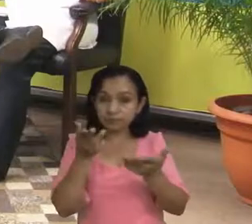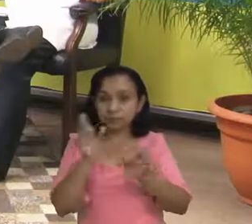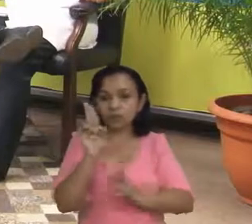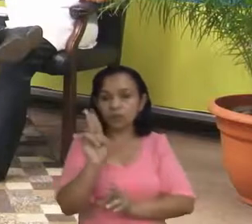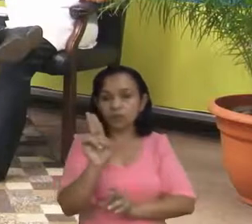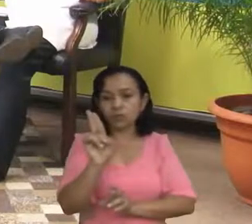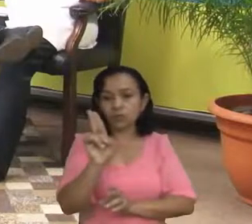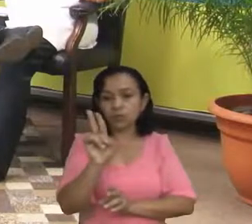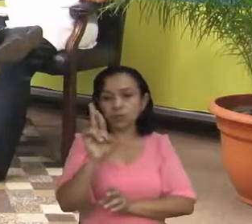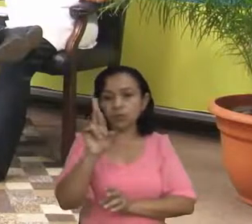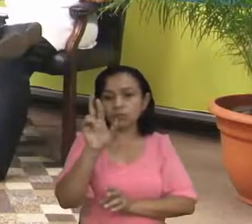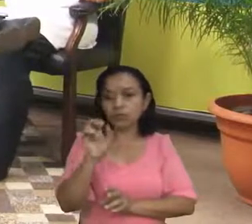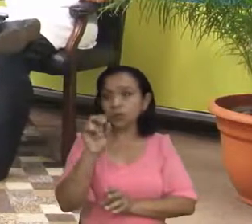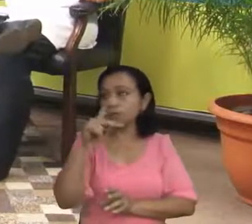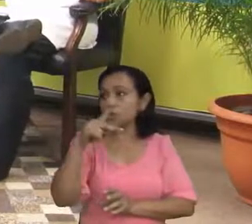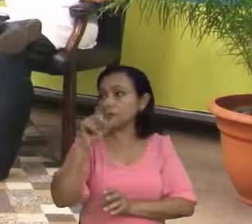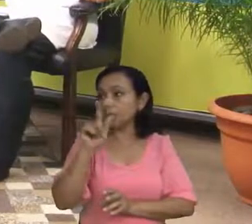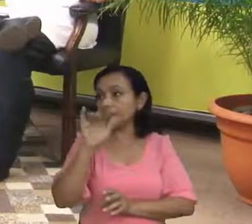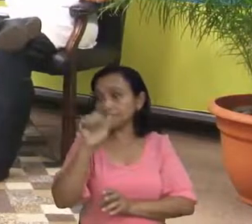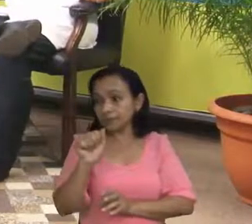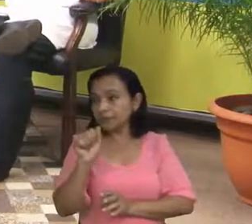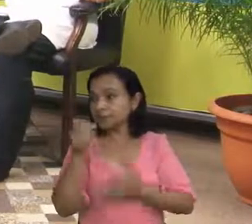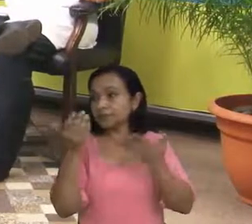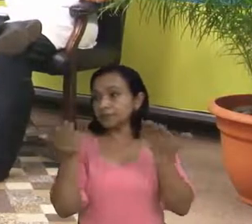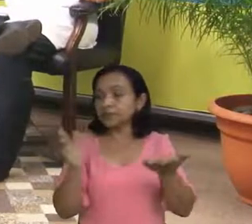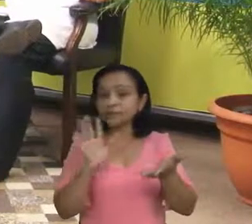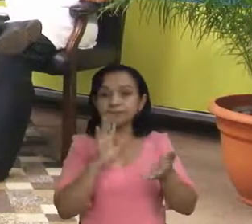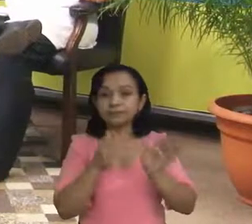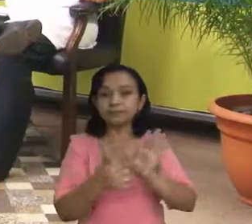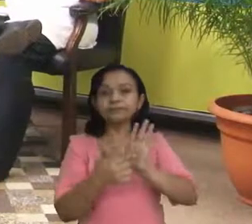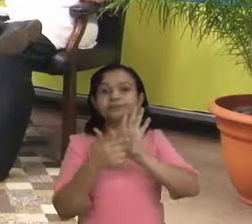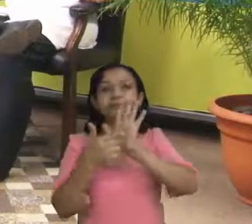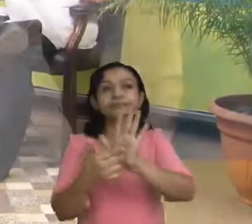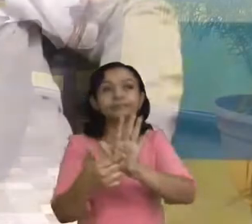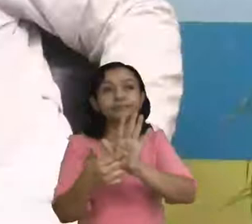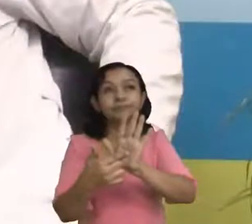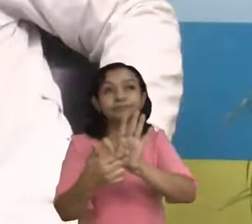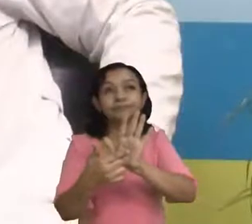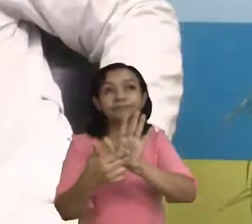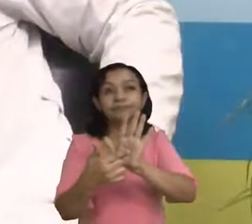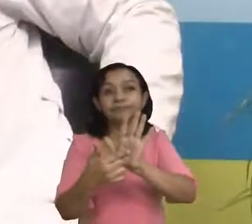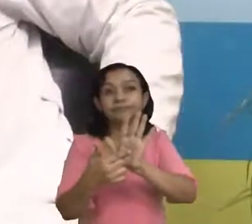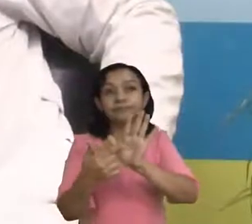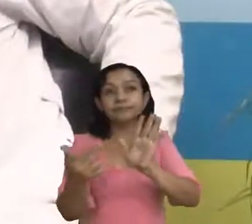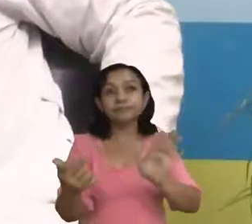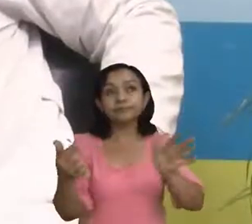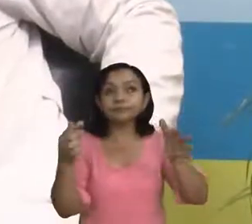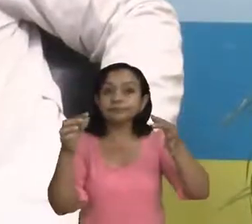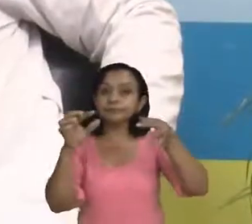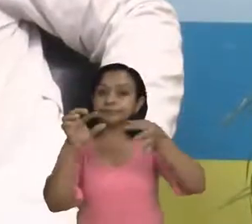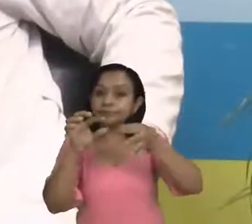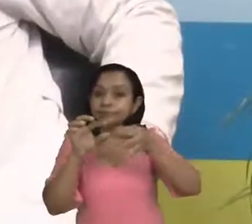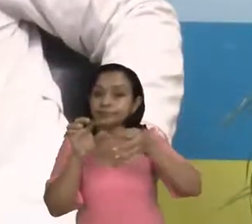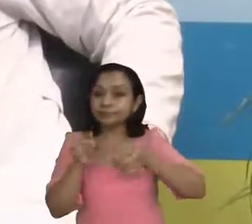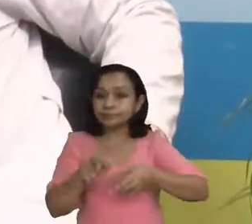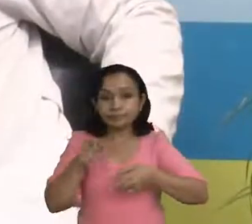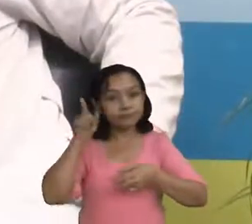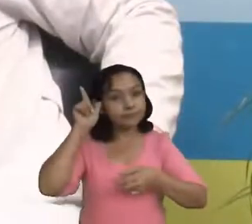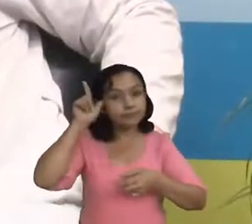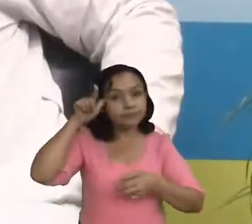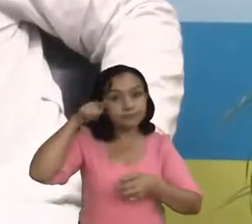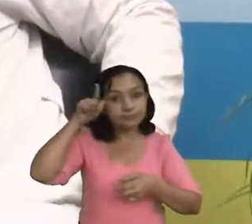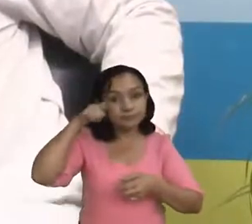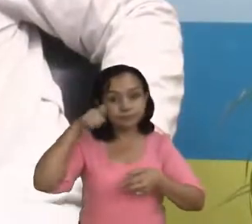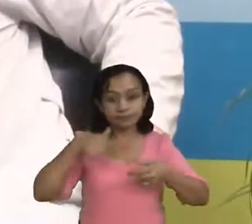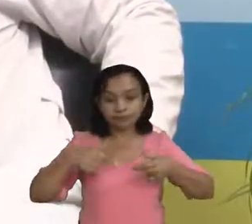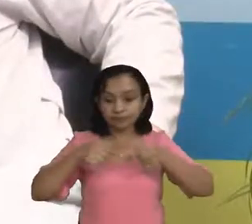uropatía obstructiva. Ok, por ejemplo, en la unión pielureteral, ¿verdad?, es la unión en lo que es la